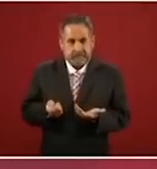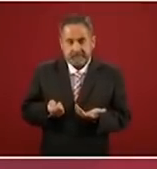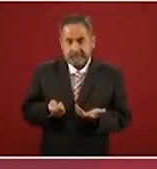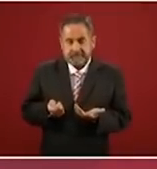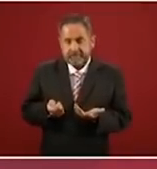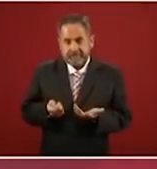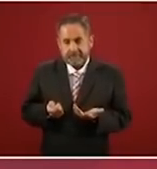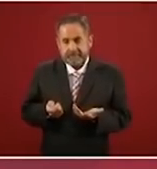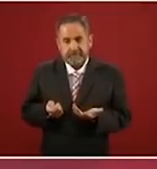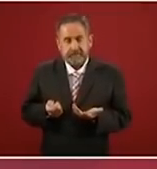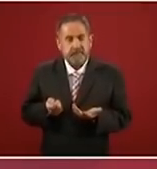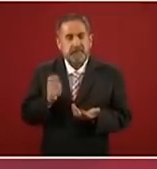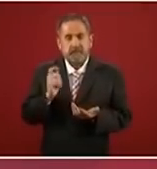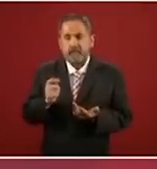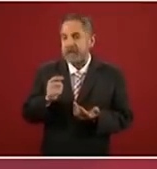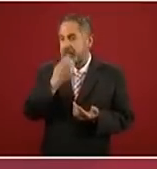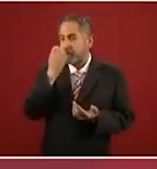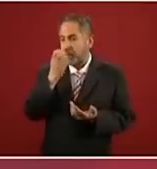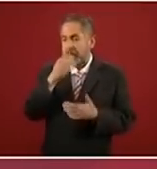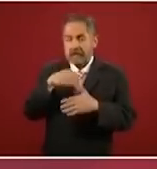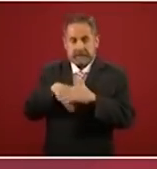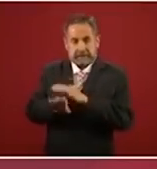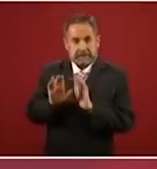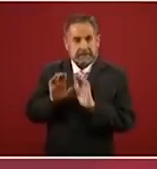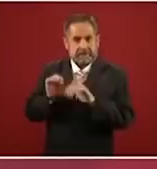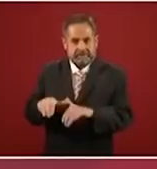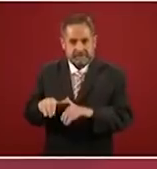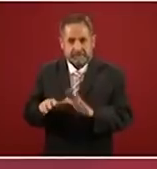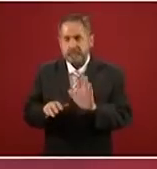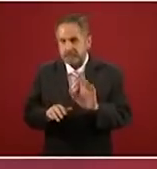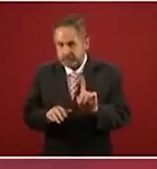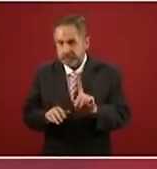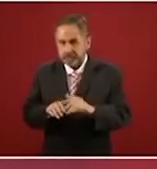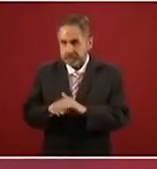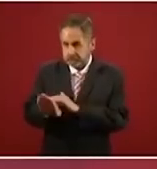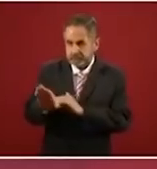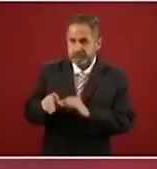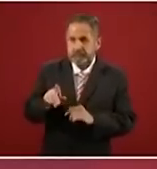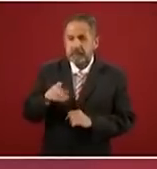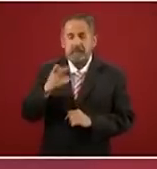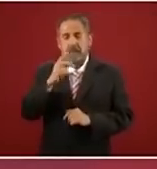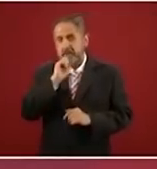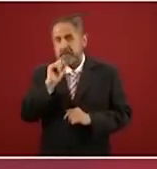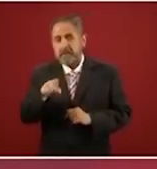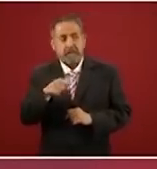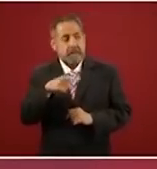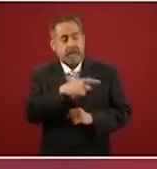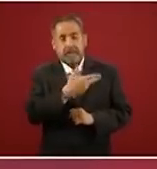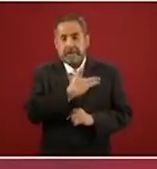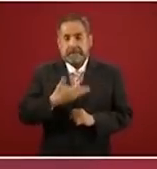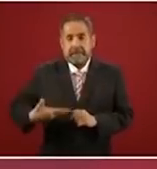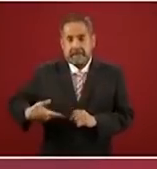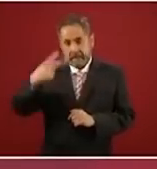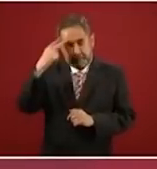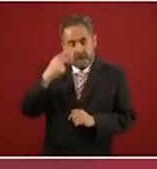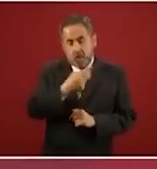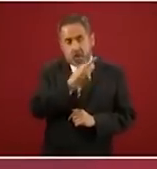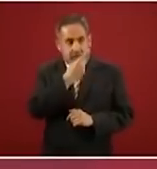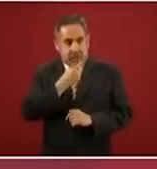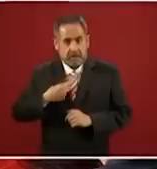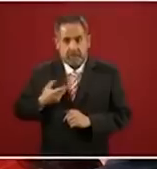el ingreso a las escuelas pero por otra parte es un tema que el señor presidente de la república nos